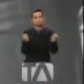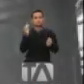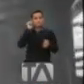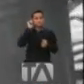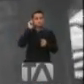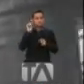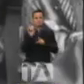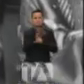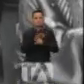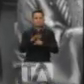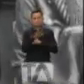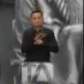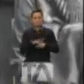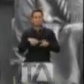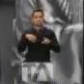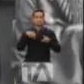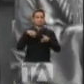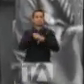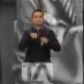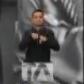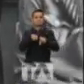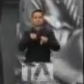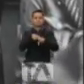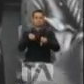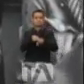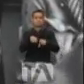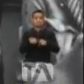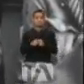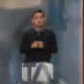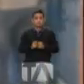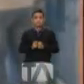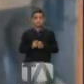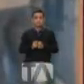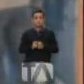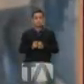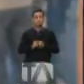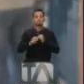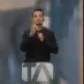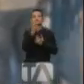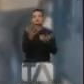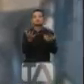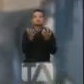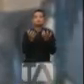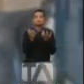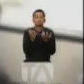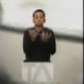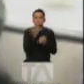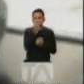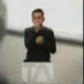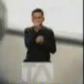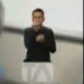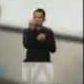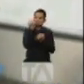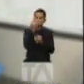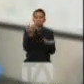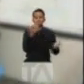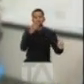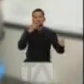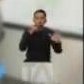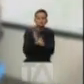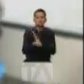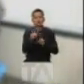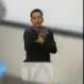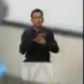que fueron agredidas sexualmente en buses de transporte público. En busca de que se rompa el silencio y se denuncie el acoso